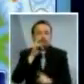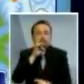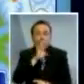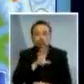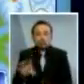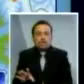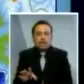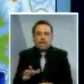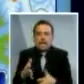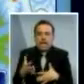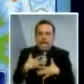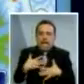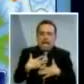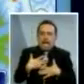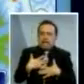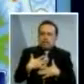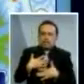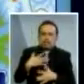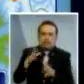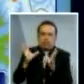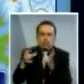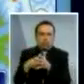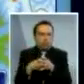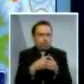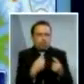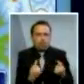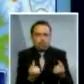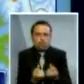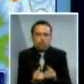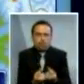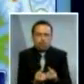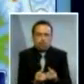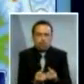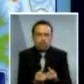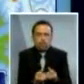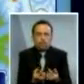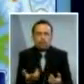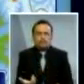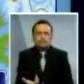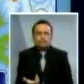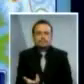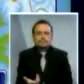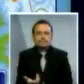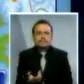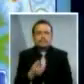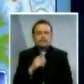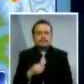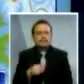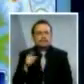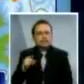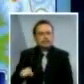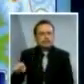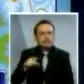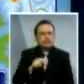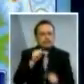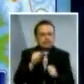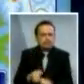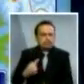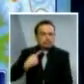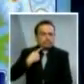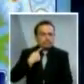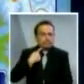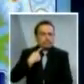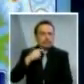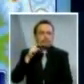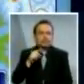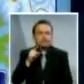de amedrentar, intimidar a un grupo de la población para que se sientan que puede ser víctima del mismo delito,